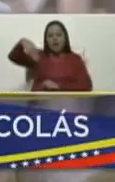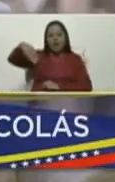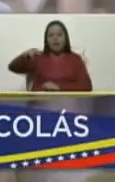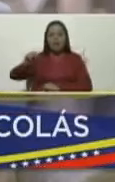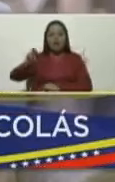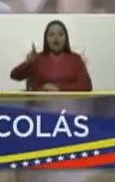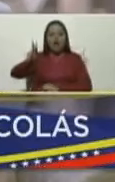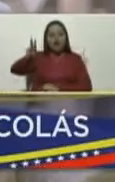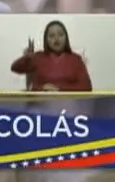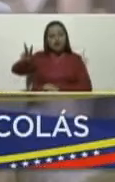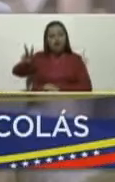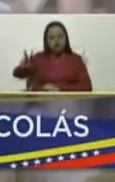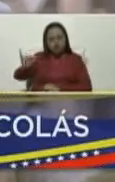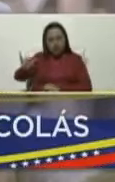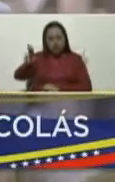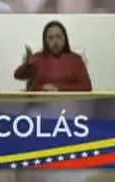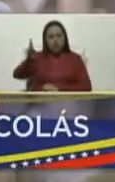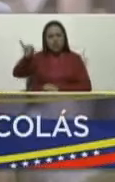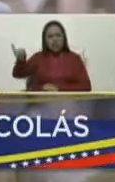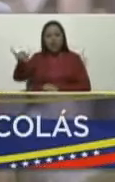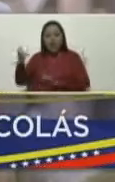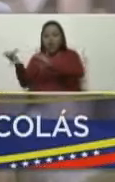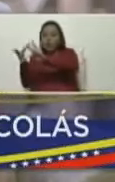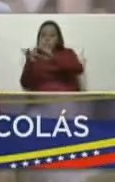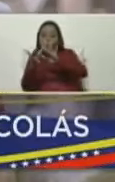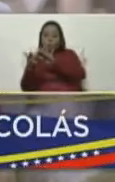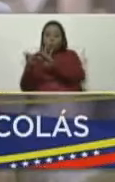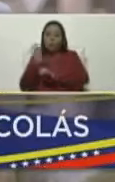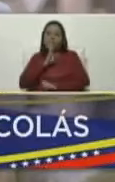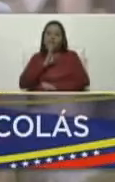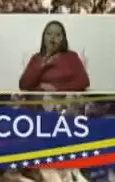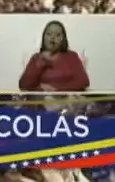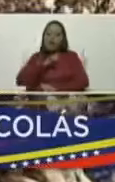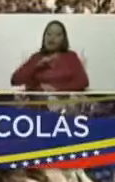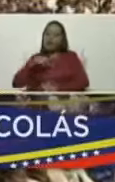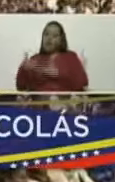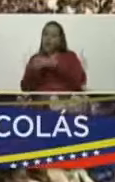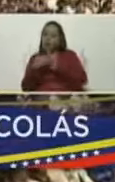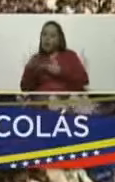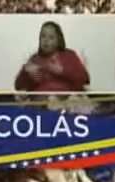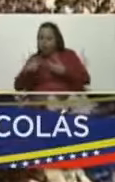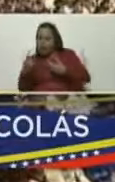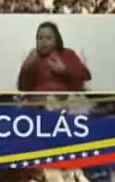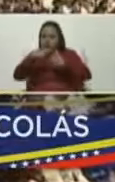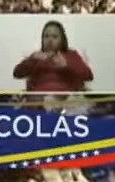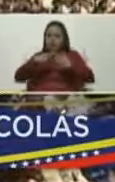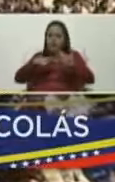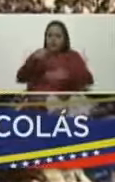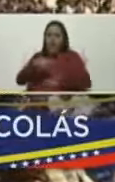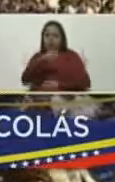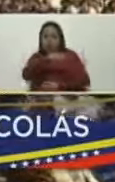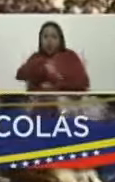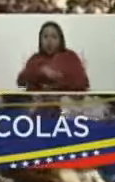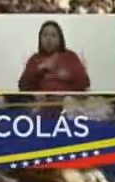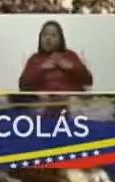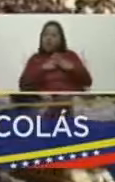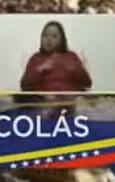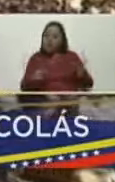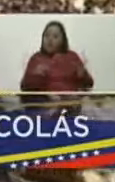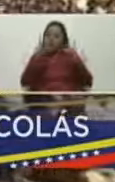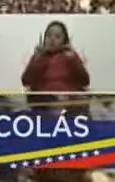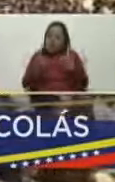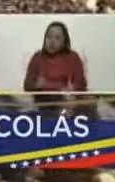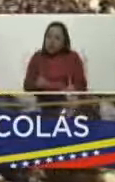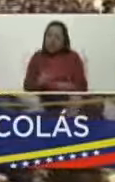estado en contacto con toda la banca privada para incorporarlos a este programa. Tienen la voluntad, tienen la decisión y